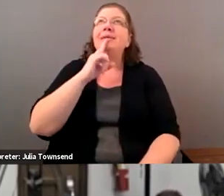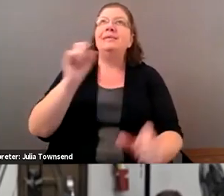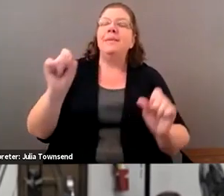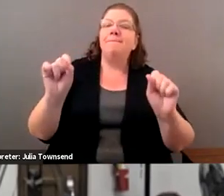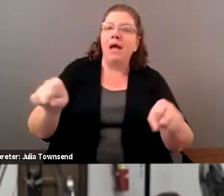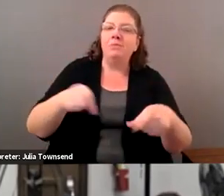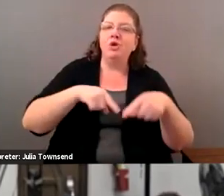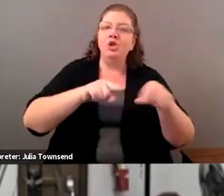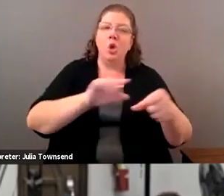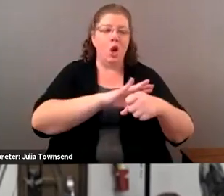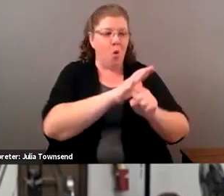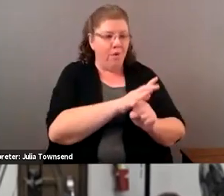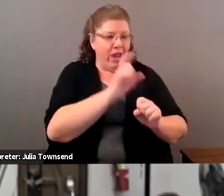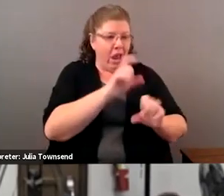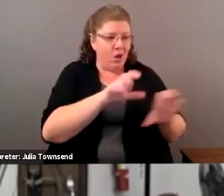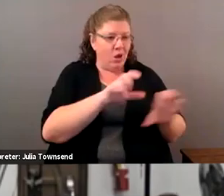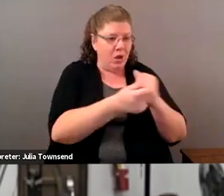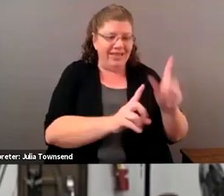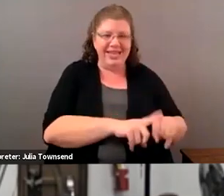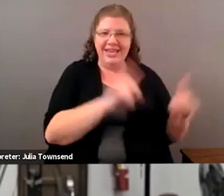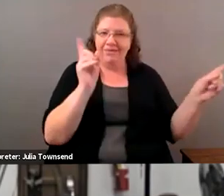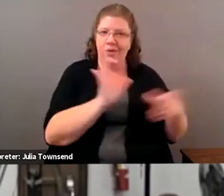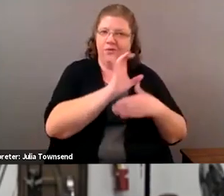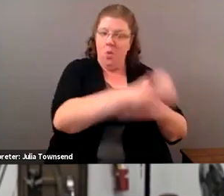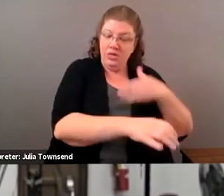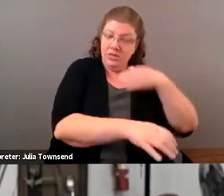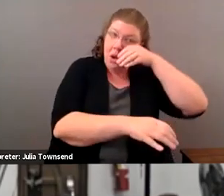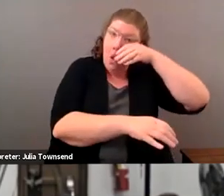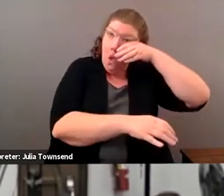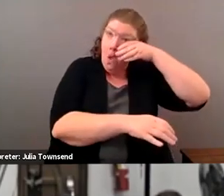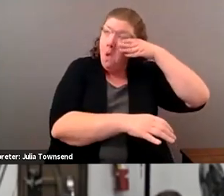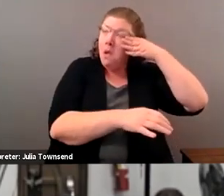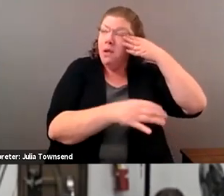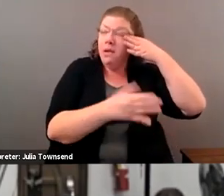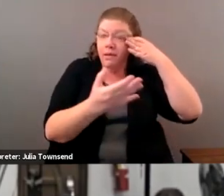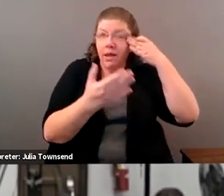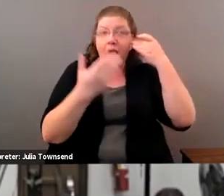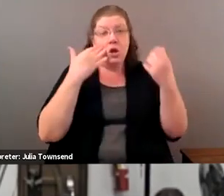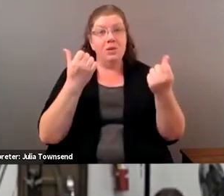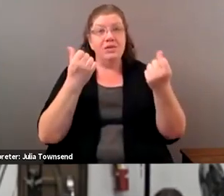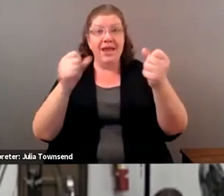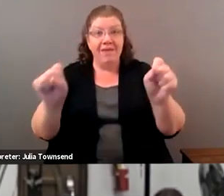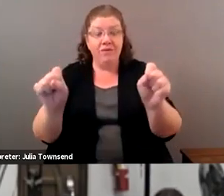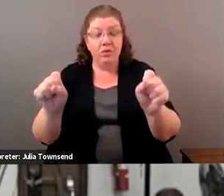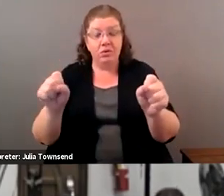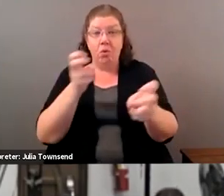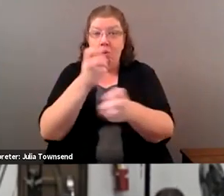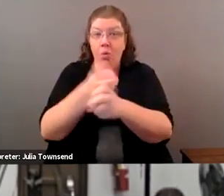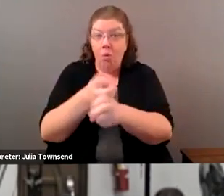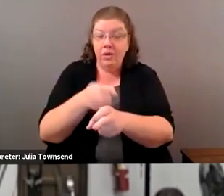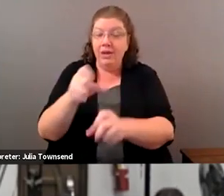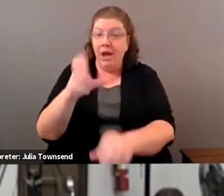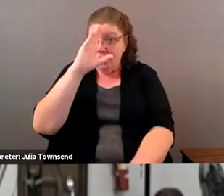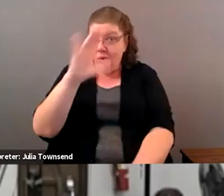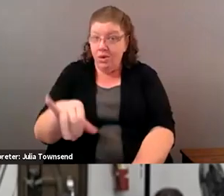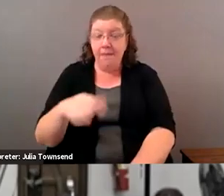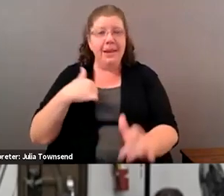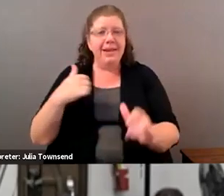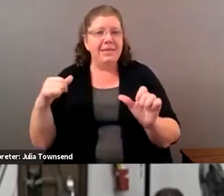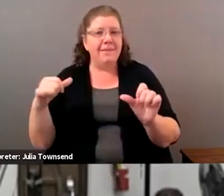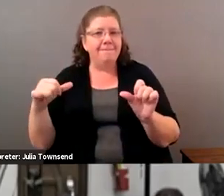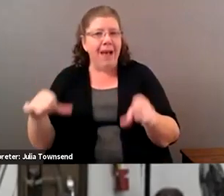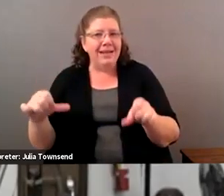el cover tuvimos que hacer las cosas distintas porque eso nos forzó a hacer esto así que sé que es un esfuerzo hacerlo pero es algo que se puede hacer es posible